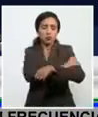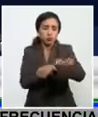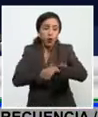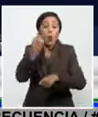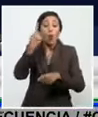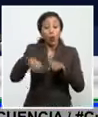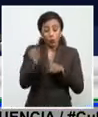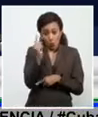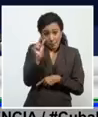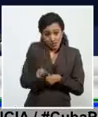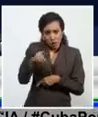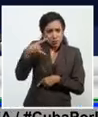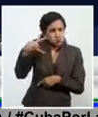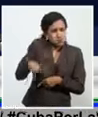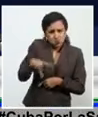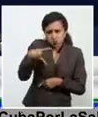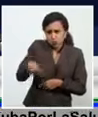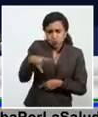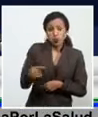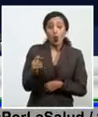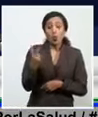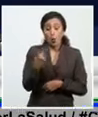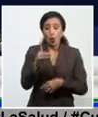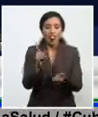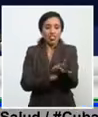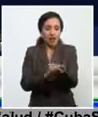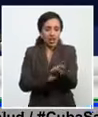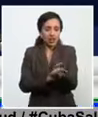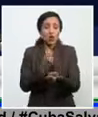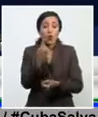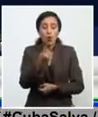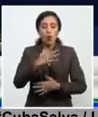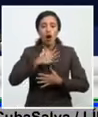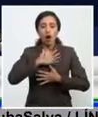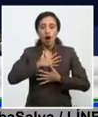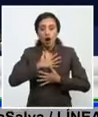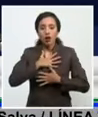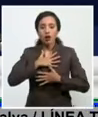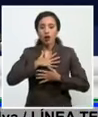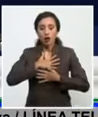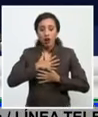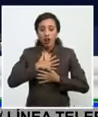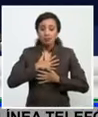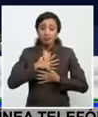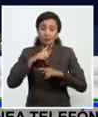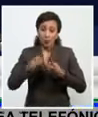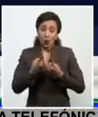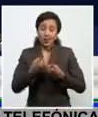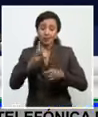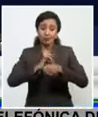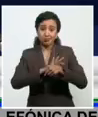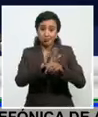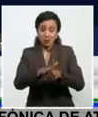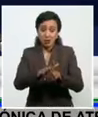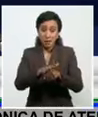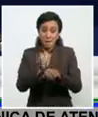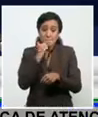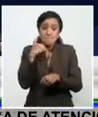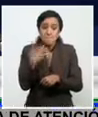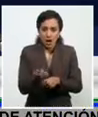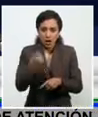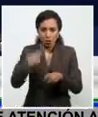mórbida, 2 con diabetes, 1 con asma bronquial, como elementos desfavorables. Ayer me decía